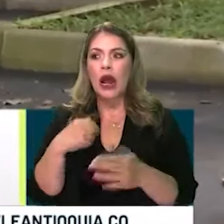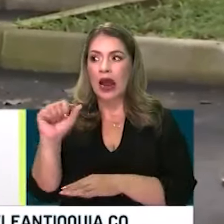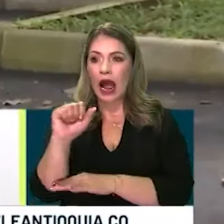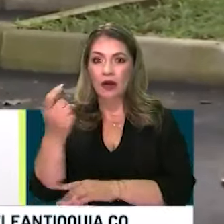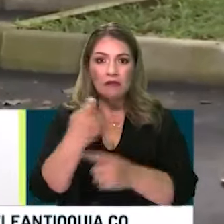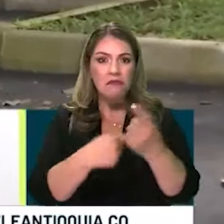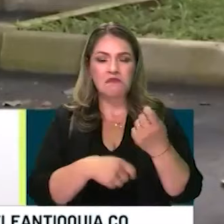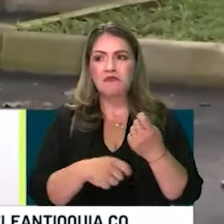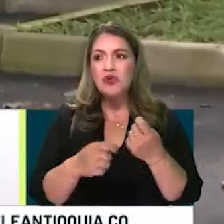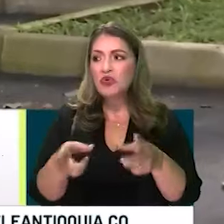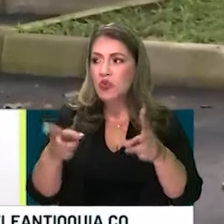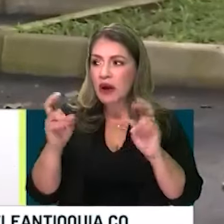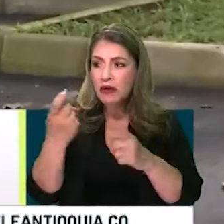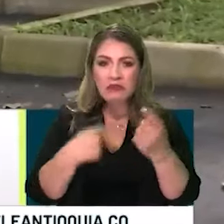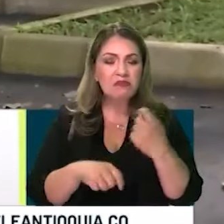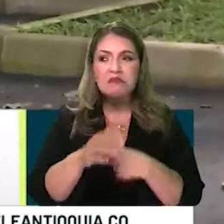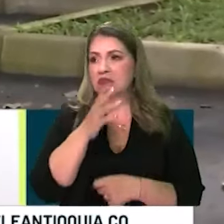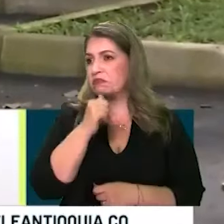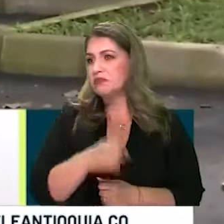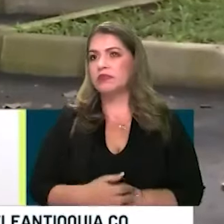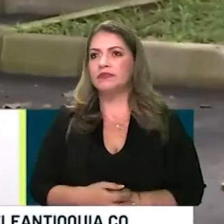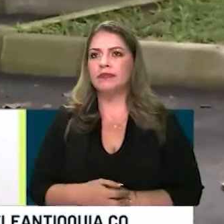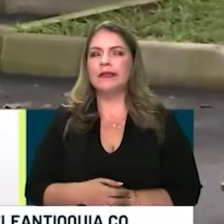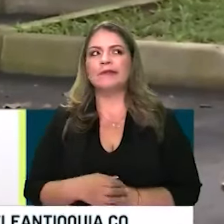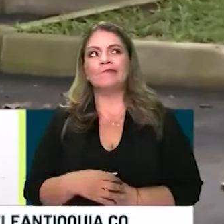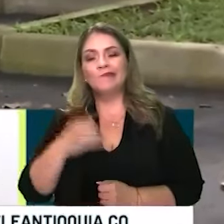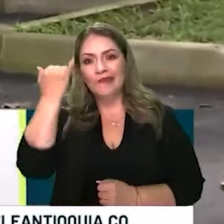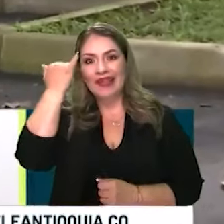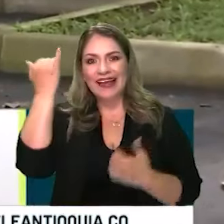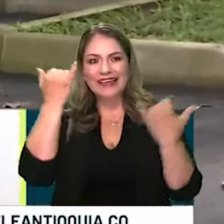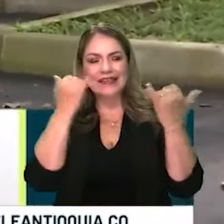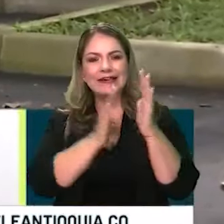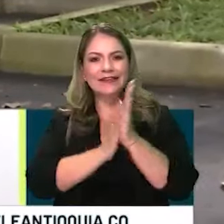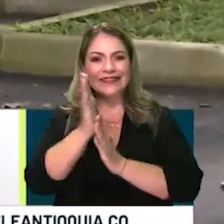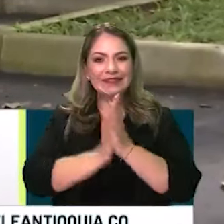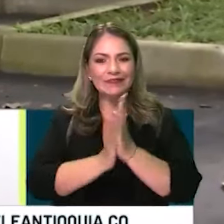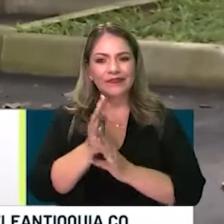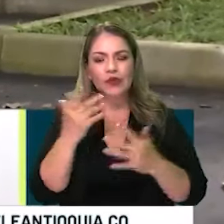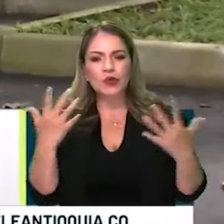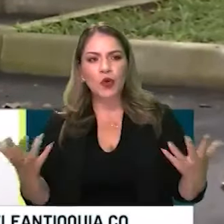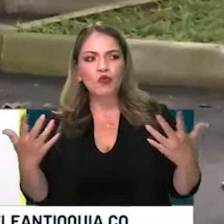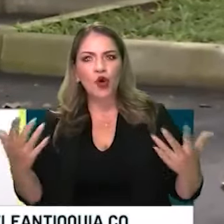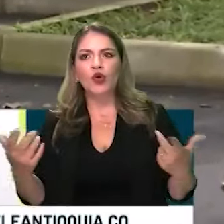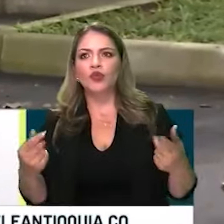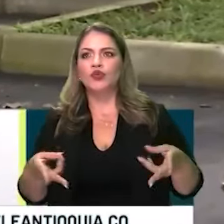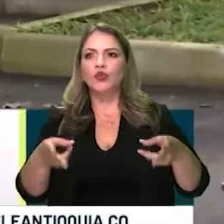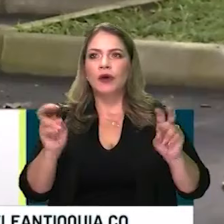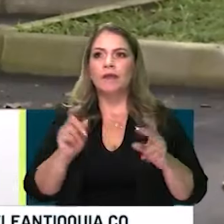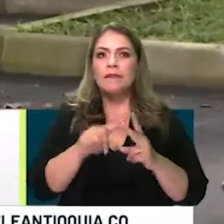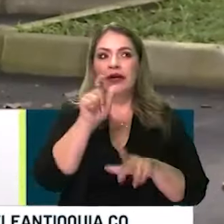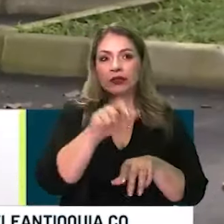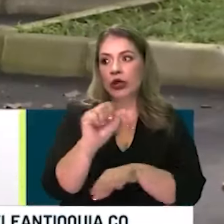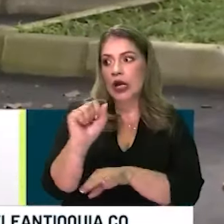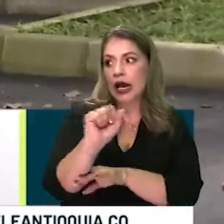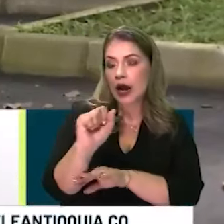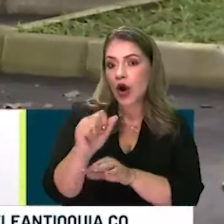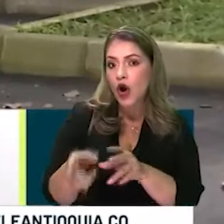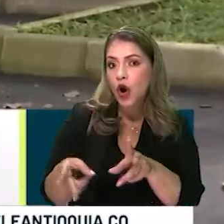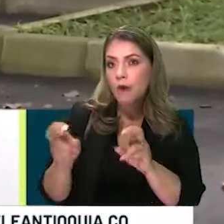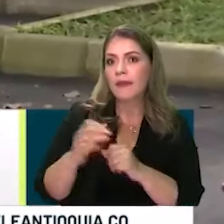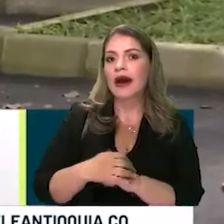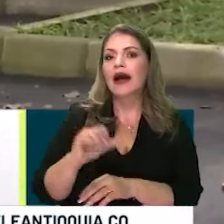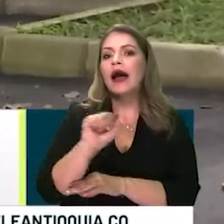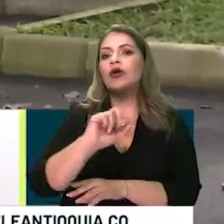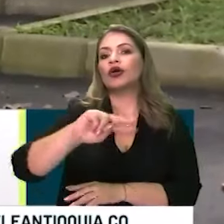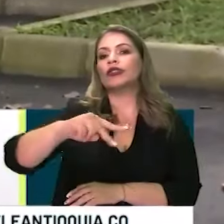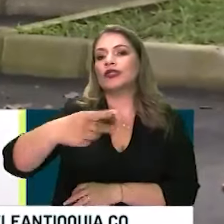nuevos. Entonces, esta alternativa de subastas y de que la gente pueda acceder a un vehículo de segunda a través